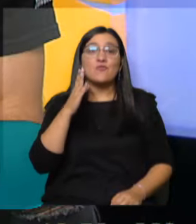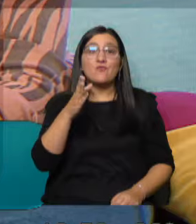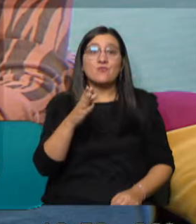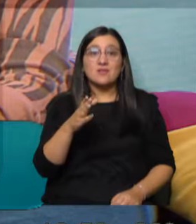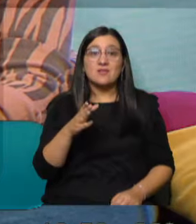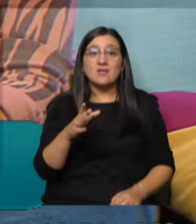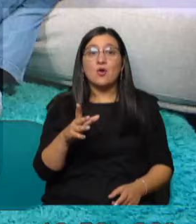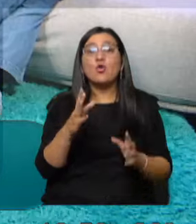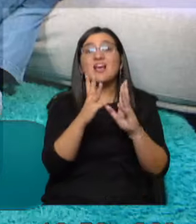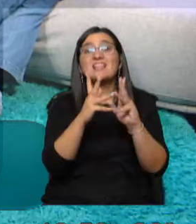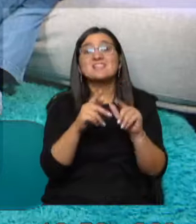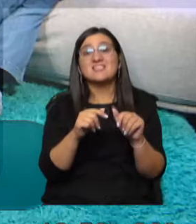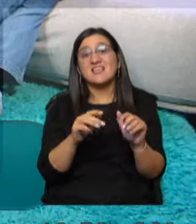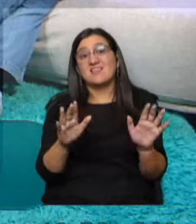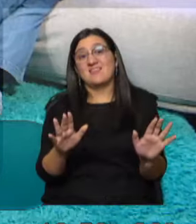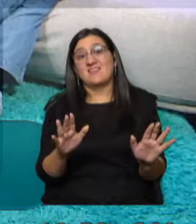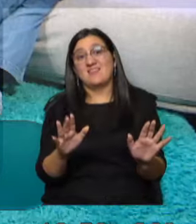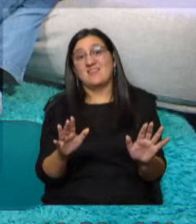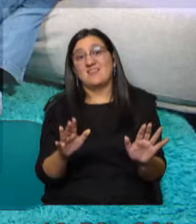hice un show de stripper, no tiene dos lecturas.